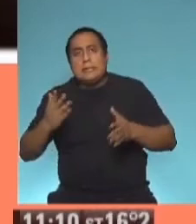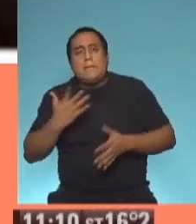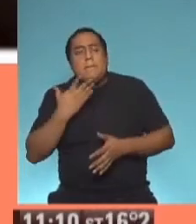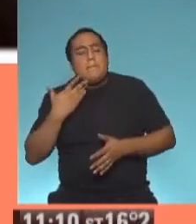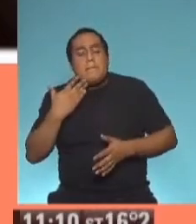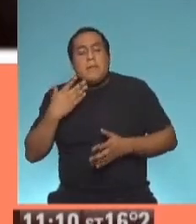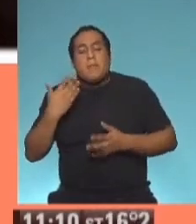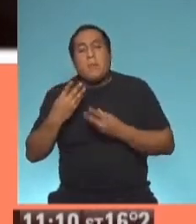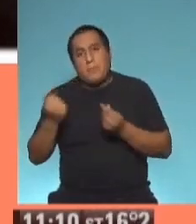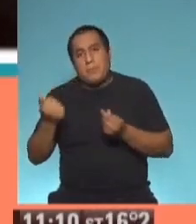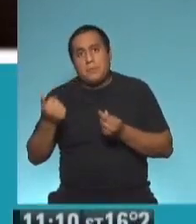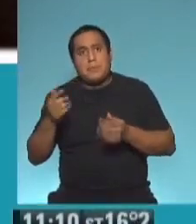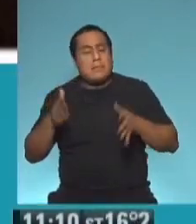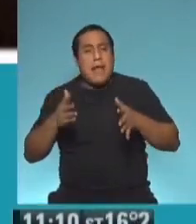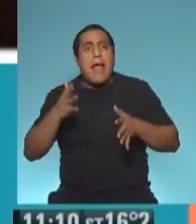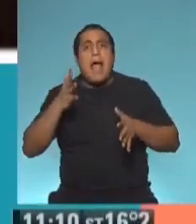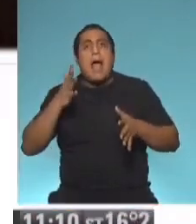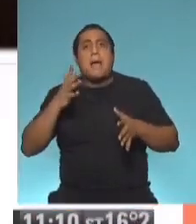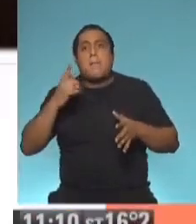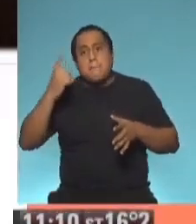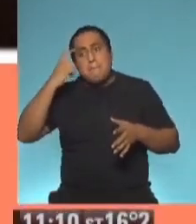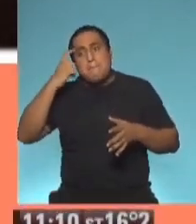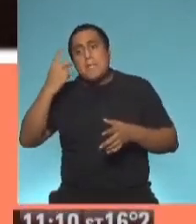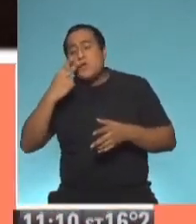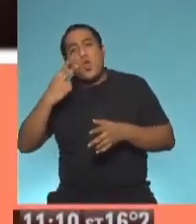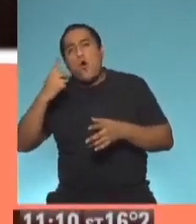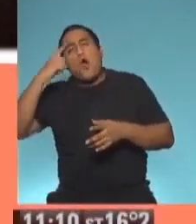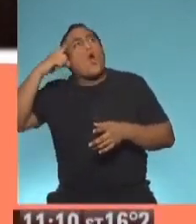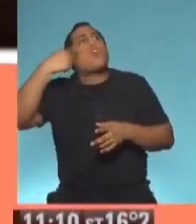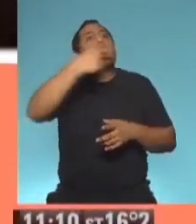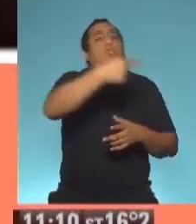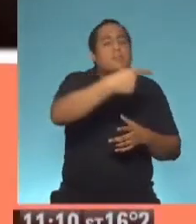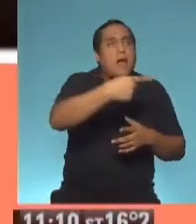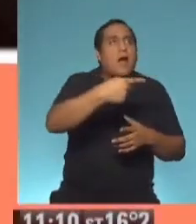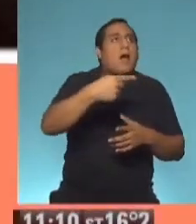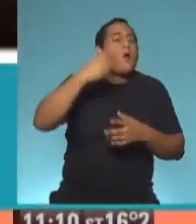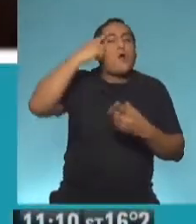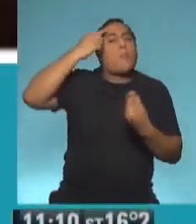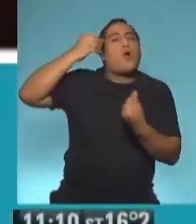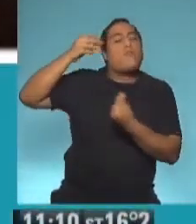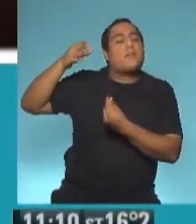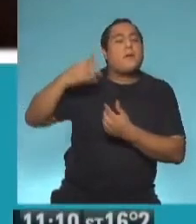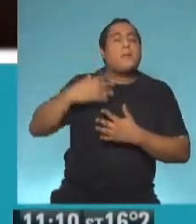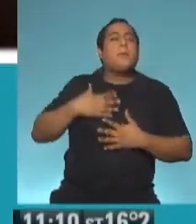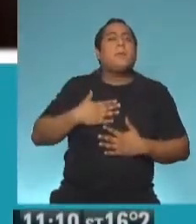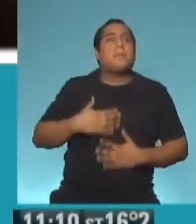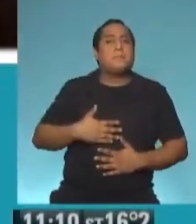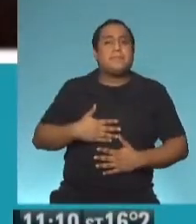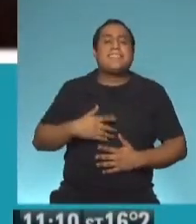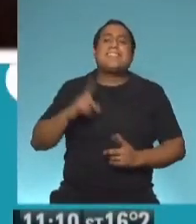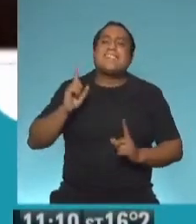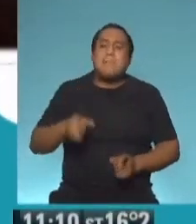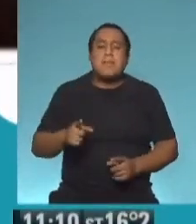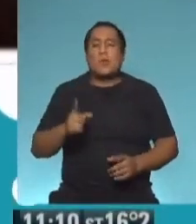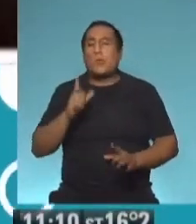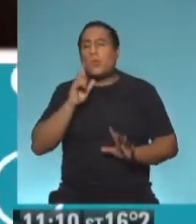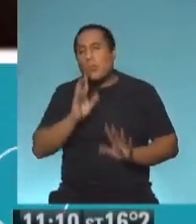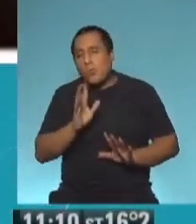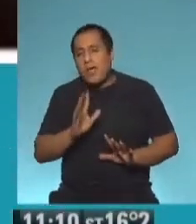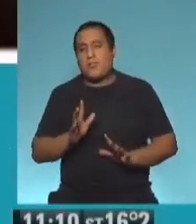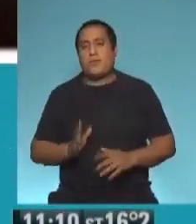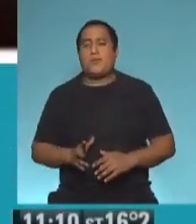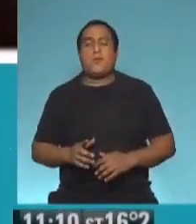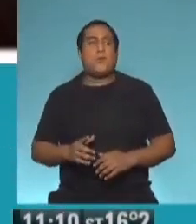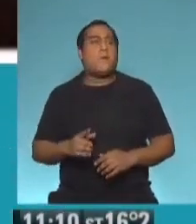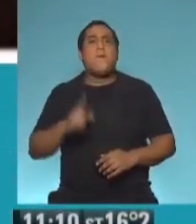de esa situación, ayudaría muchísimo, ¿no? Sí, también controlar mucho las cosas que son desencadenantes de las